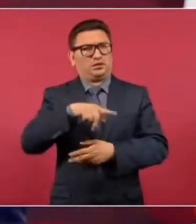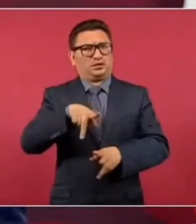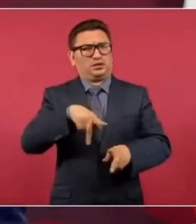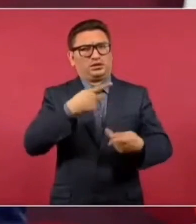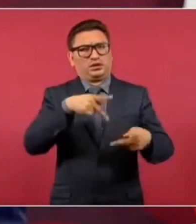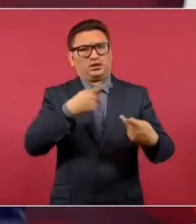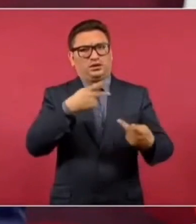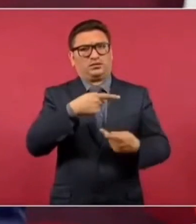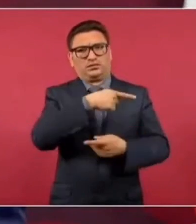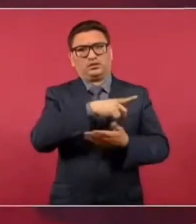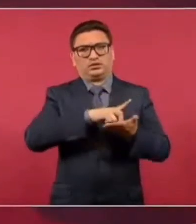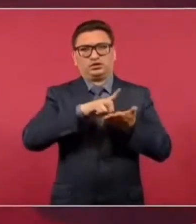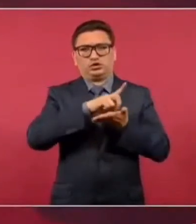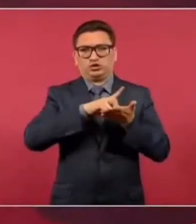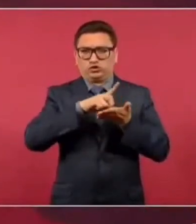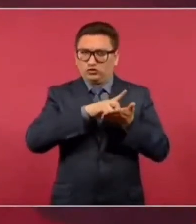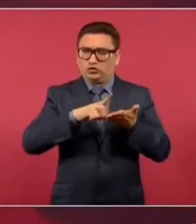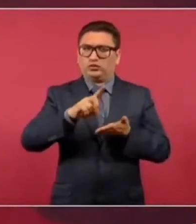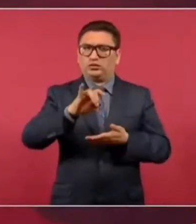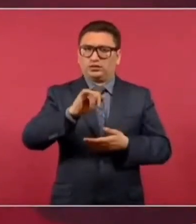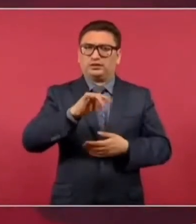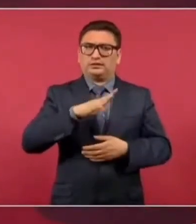como droga